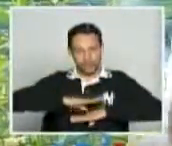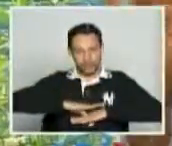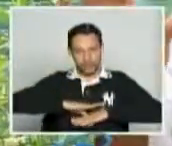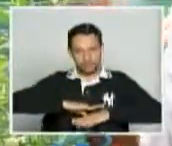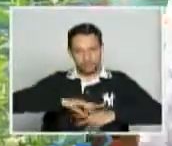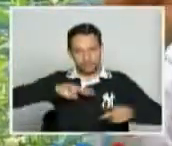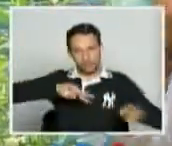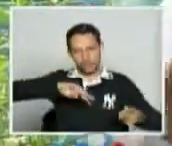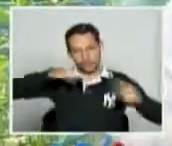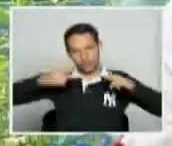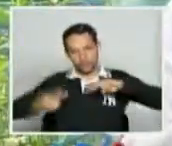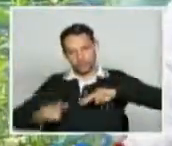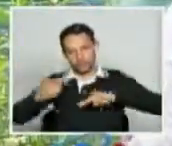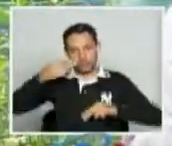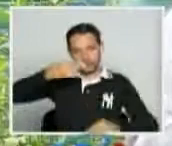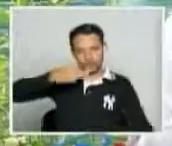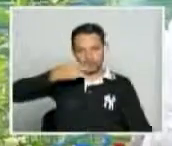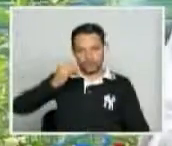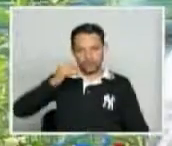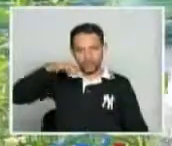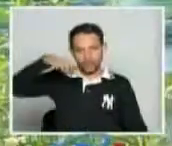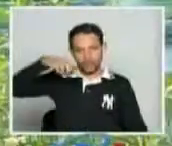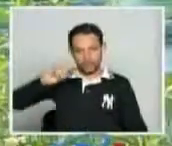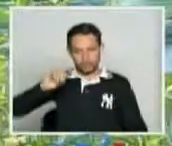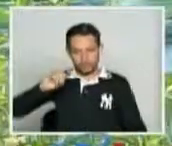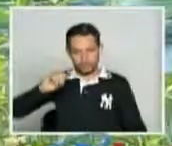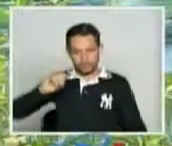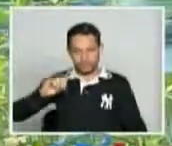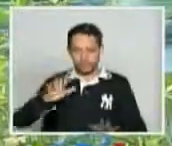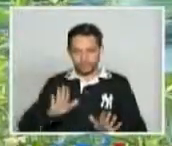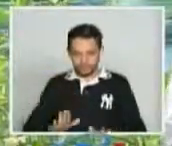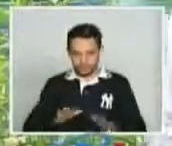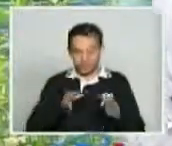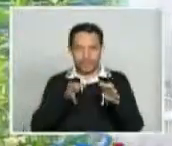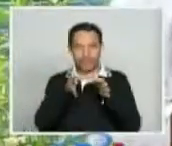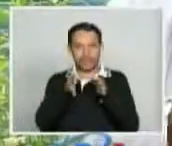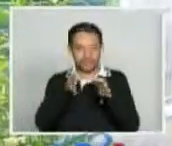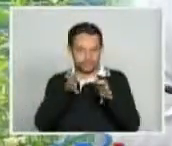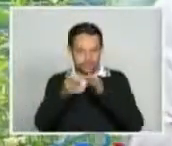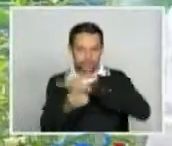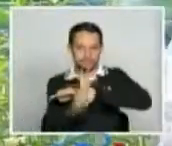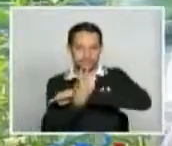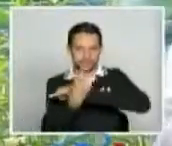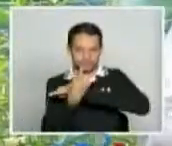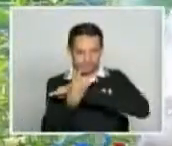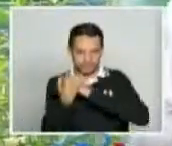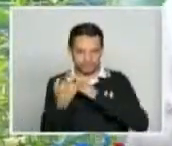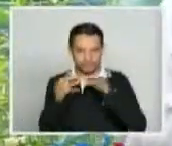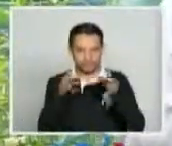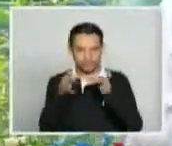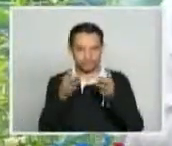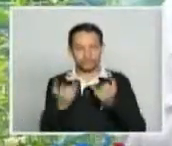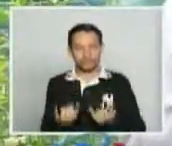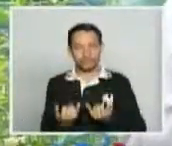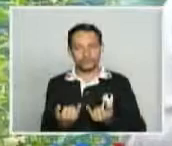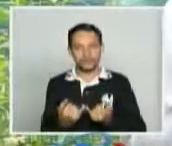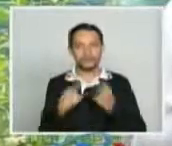hipertiroidismo a hipotiroidismo. Yo les voy a explicar qué es lo que pasa. Resulta que la